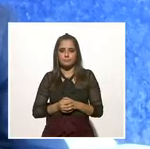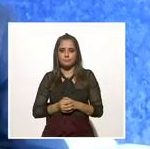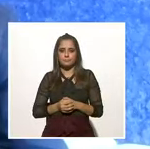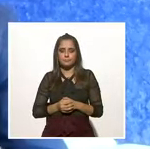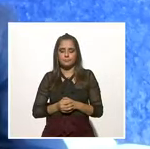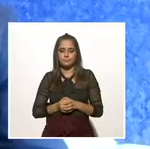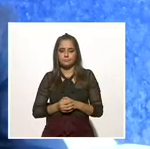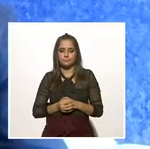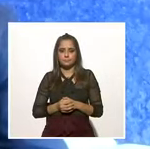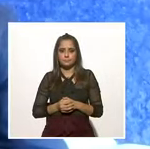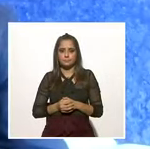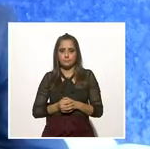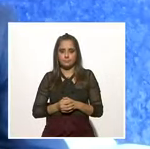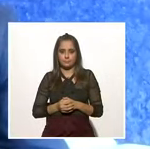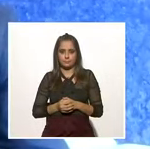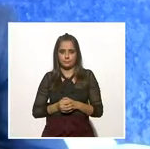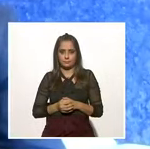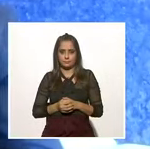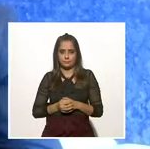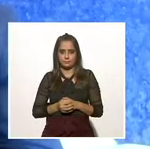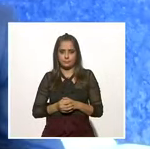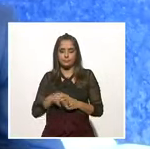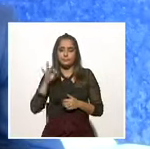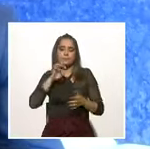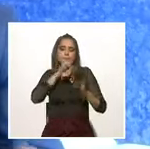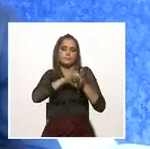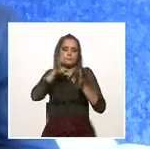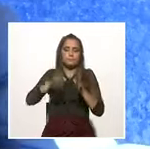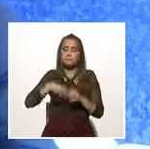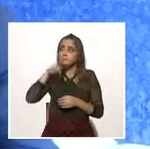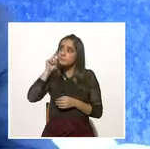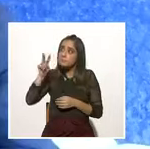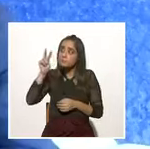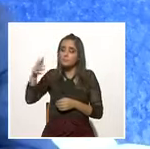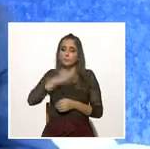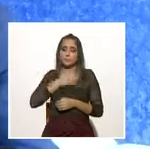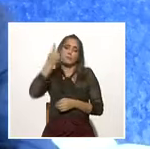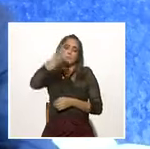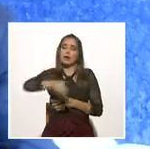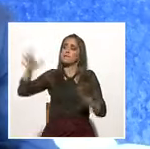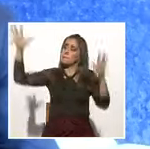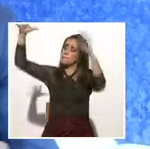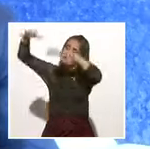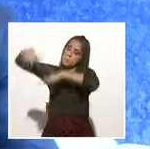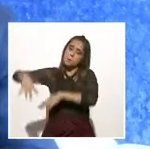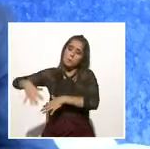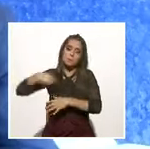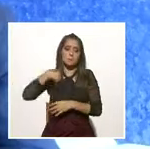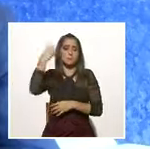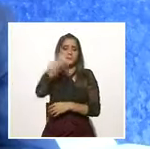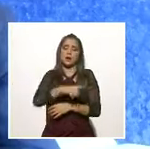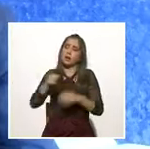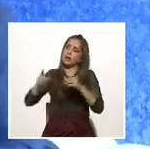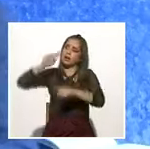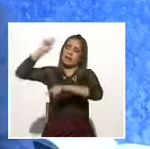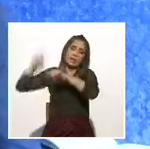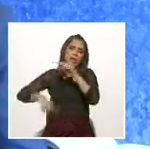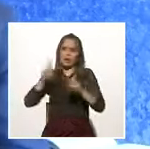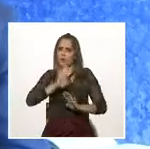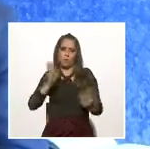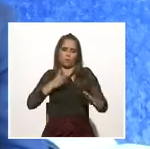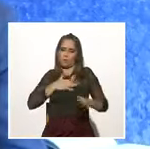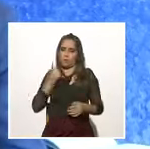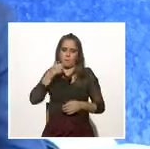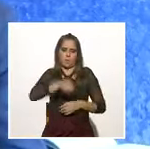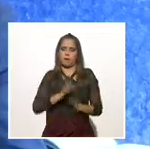una determinación de demoler o no demoler o de reestructurar, etc. Esto